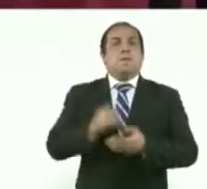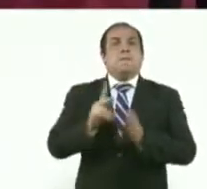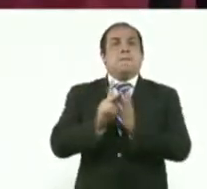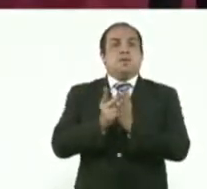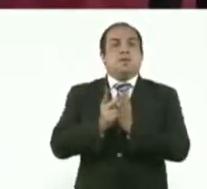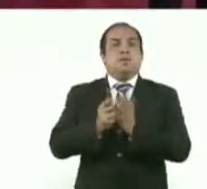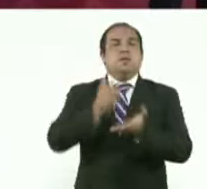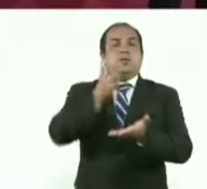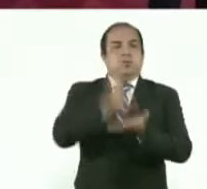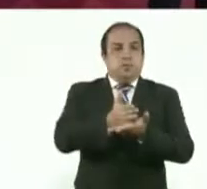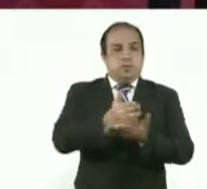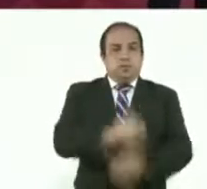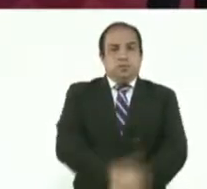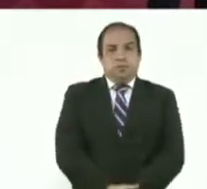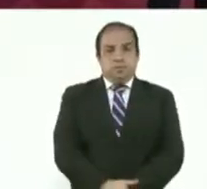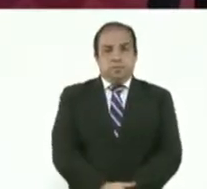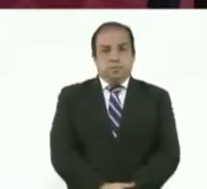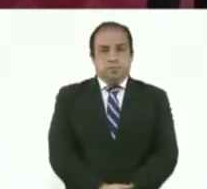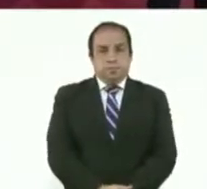Basta.